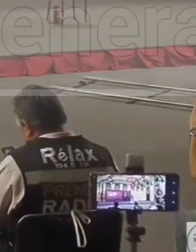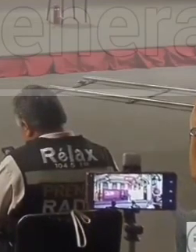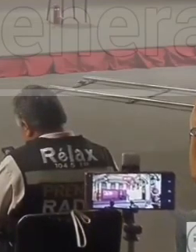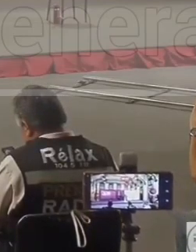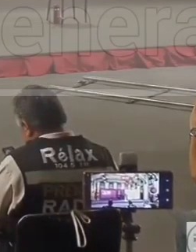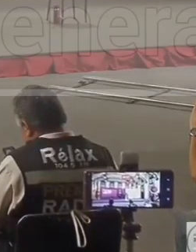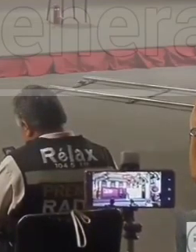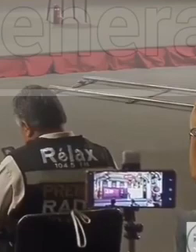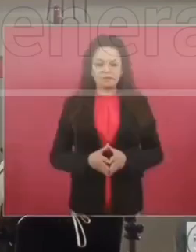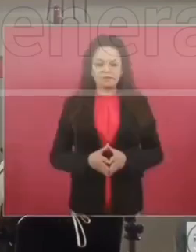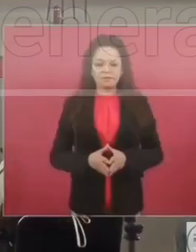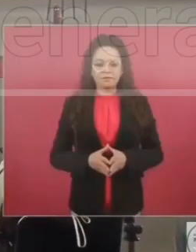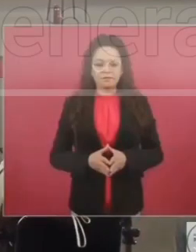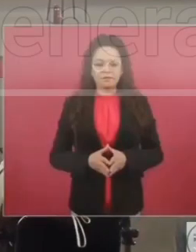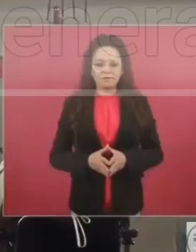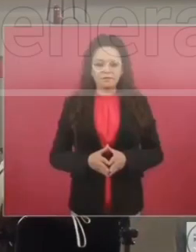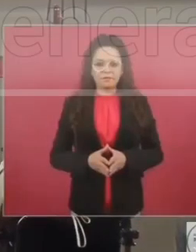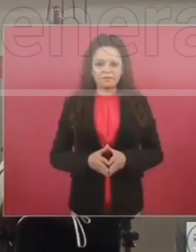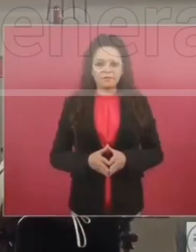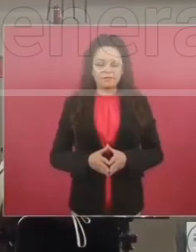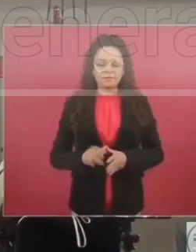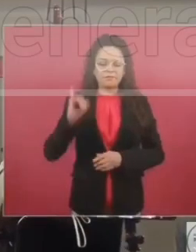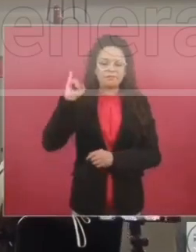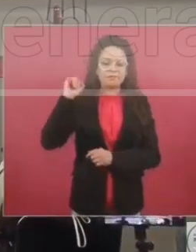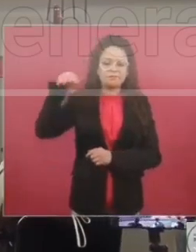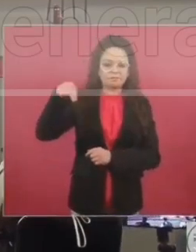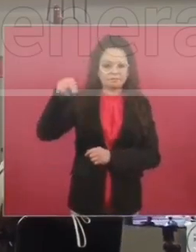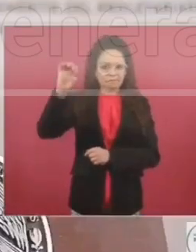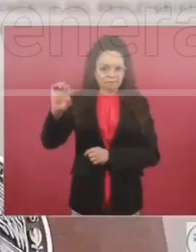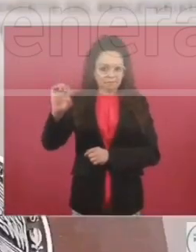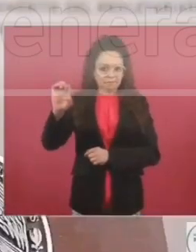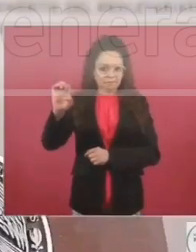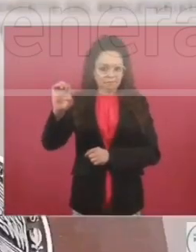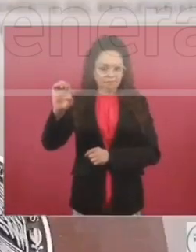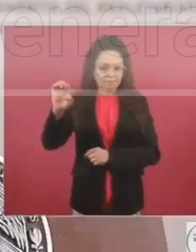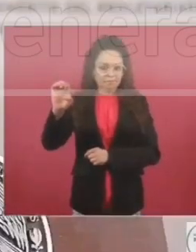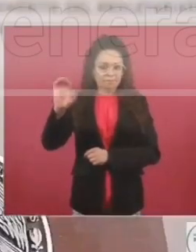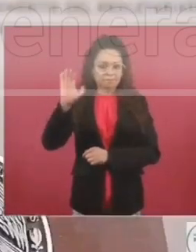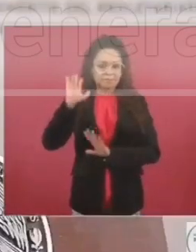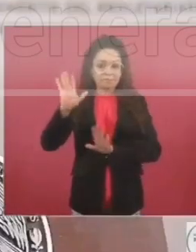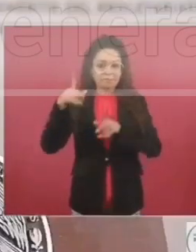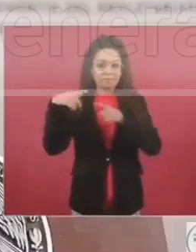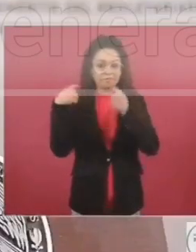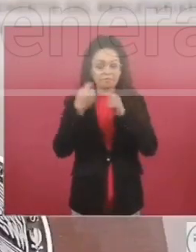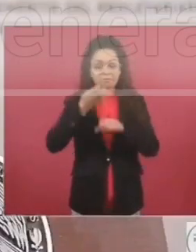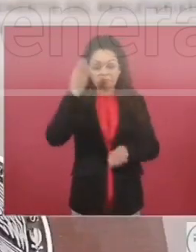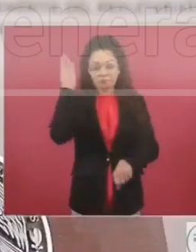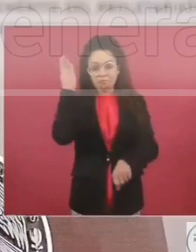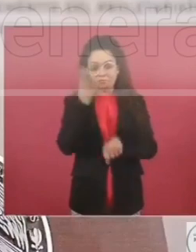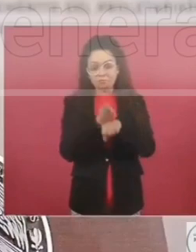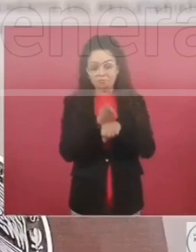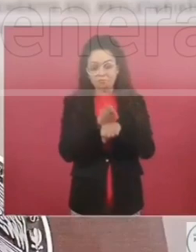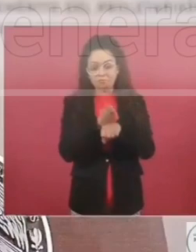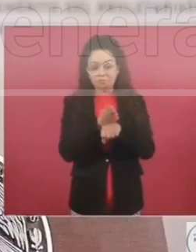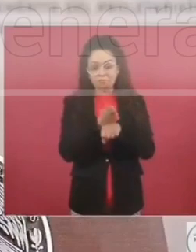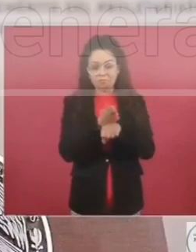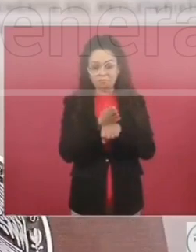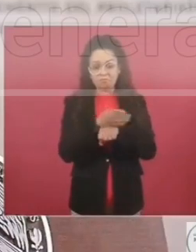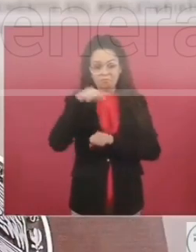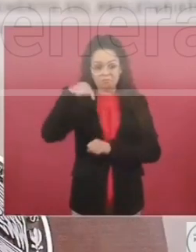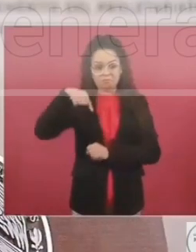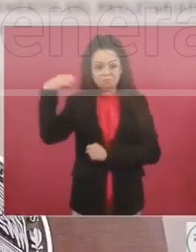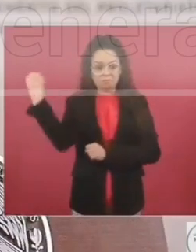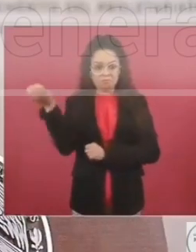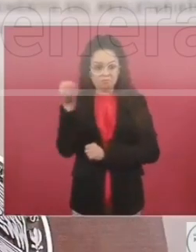en mentiras. El Instituto Nacional Electoral ha sancionado a la mañanera,